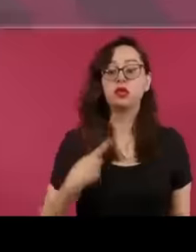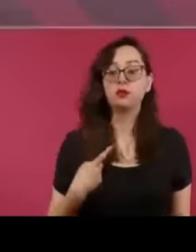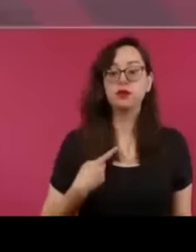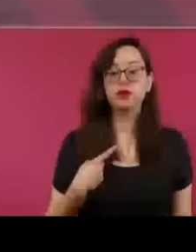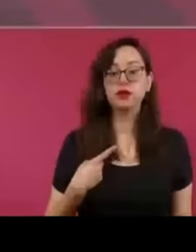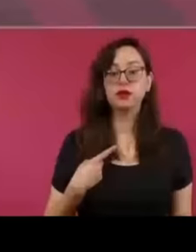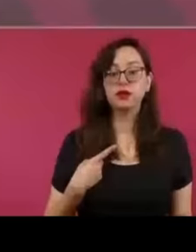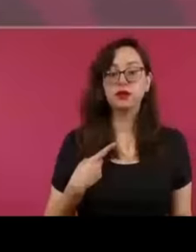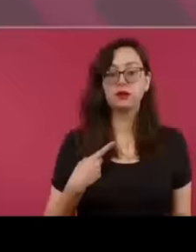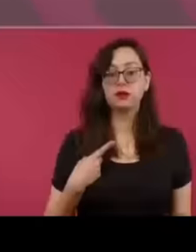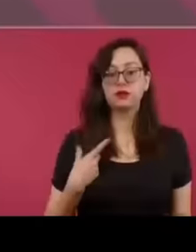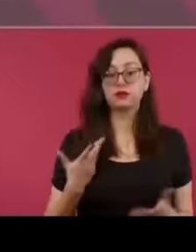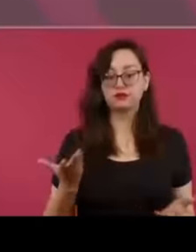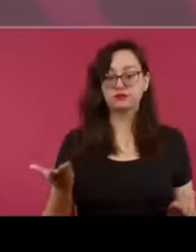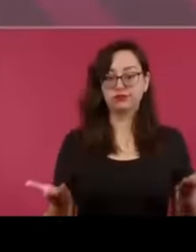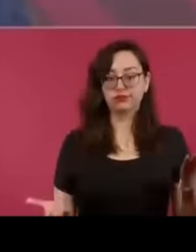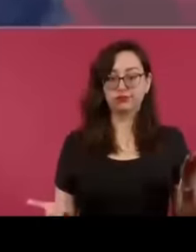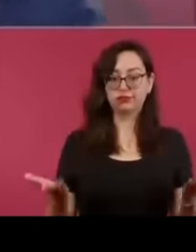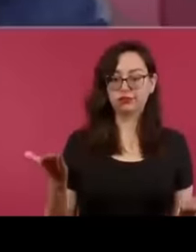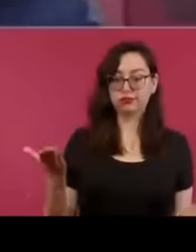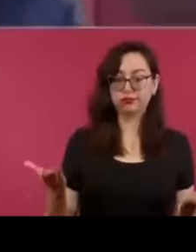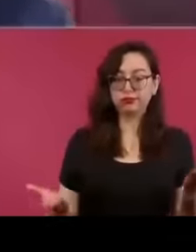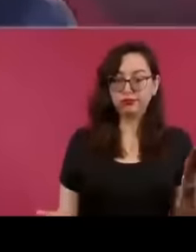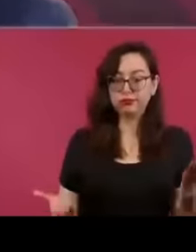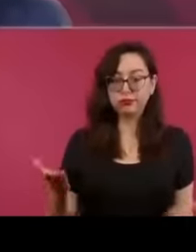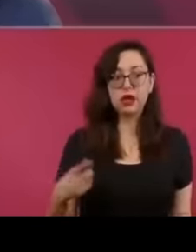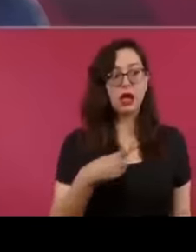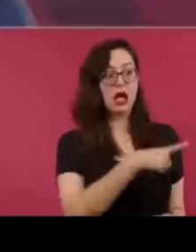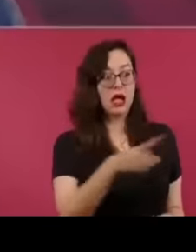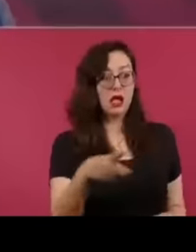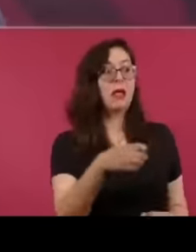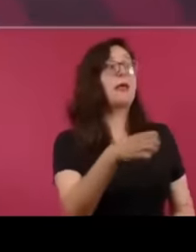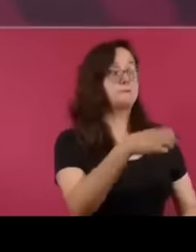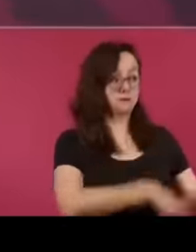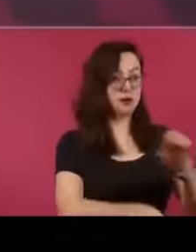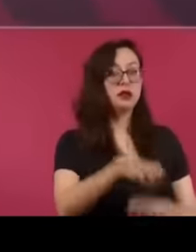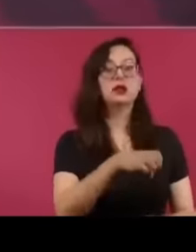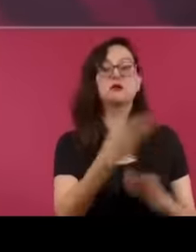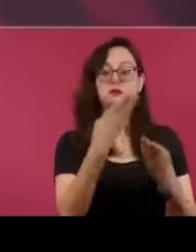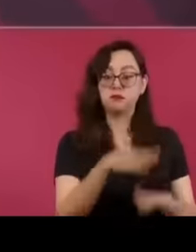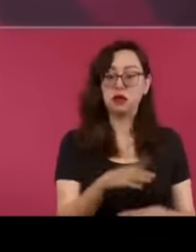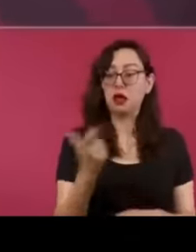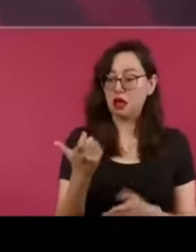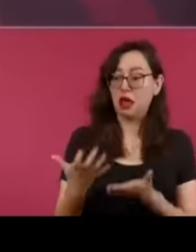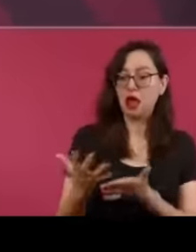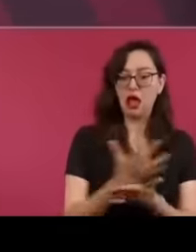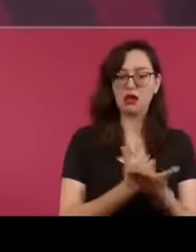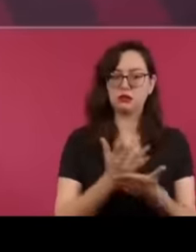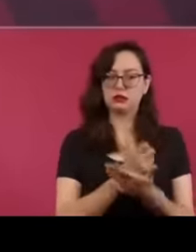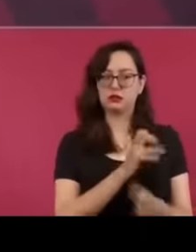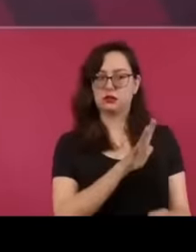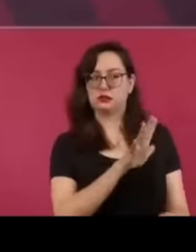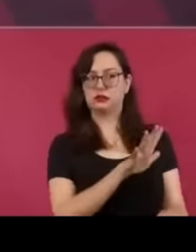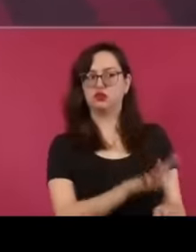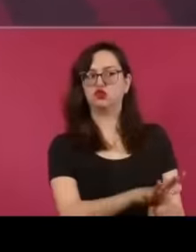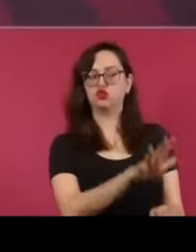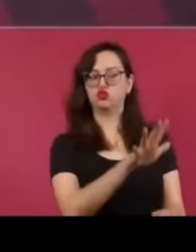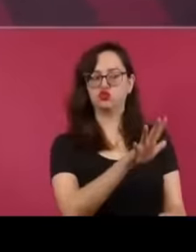que las utilidades de las empresas fuesen razonables.